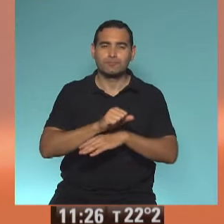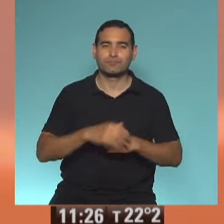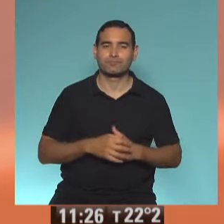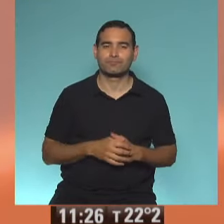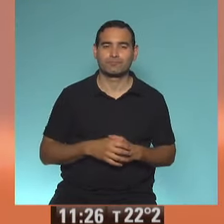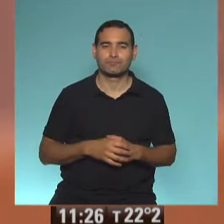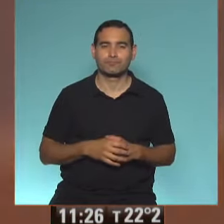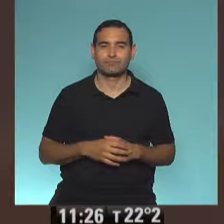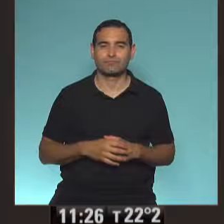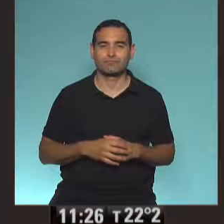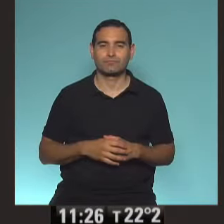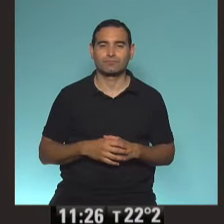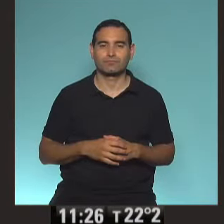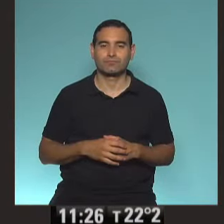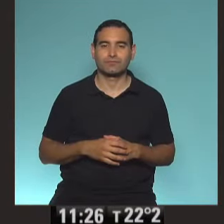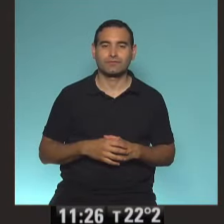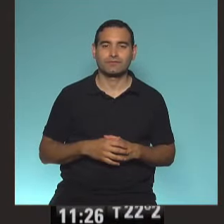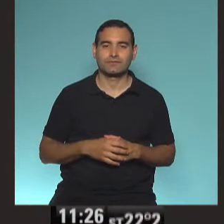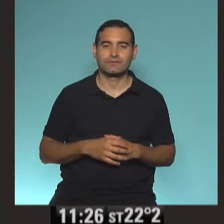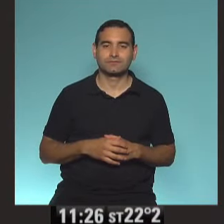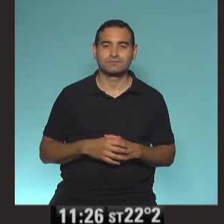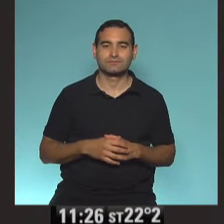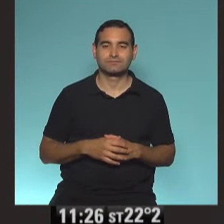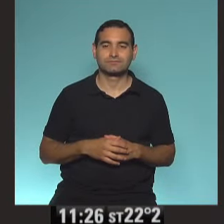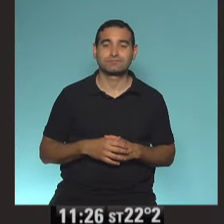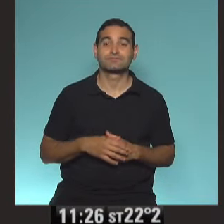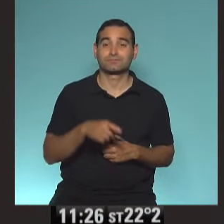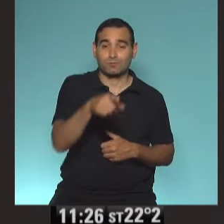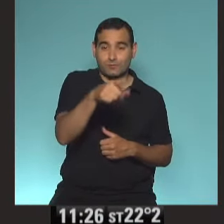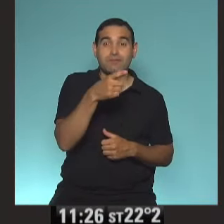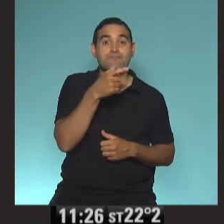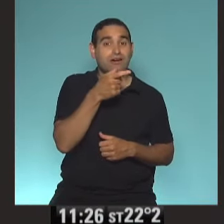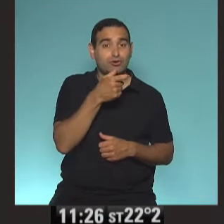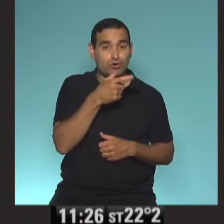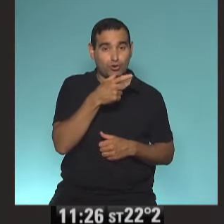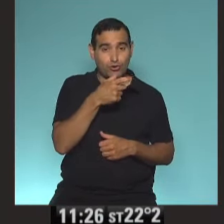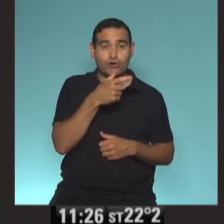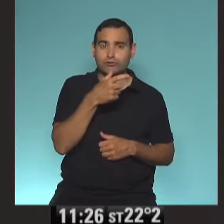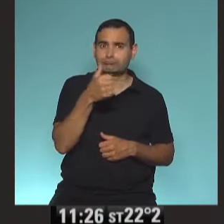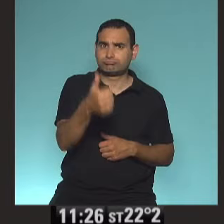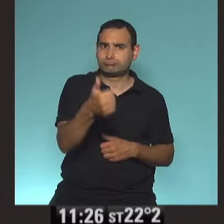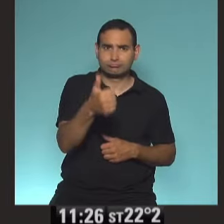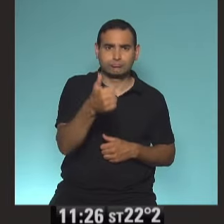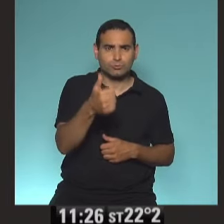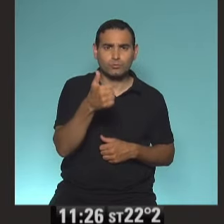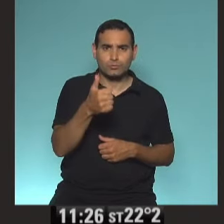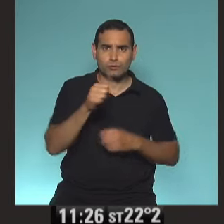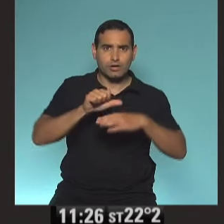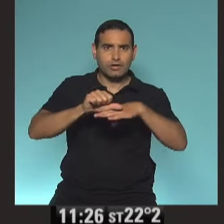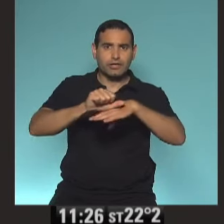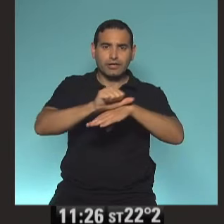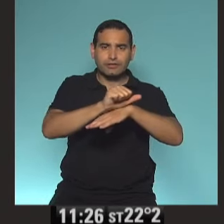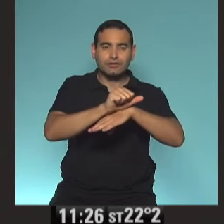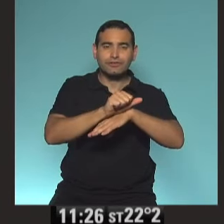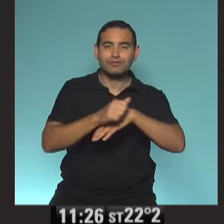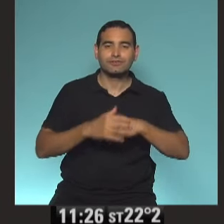tal. Chicos y chicos, ahí en casa levantando la mano. El color marrón. A ver, uy, muy bueno. Muy buenos esos